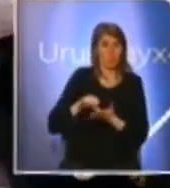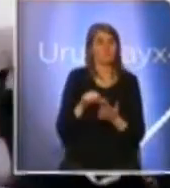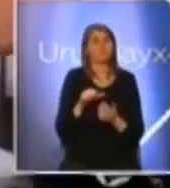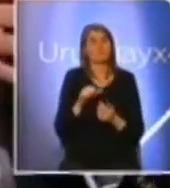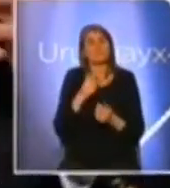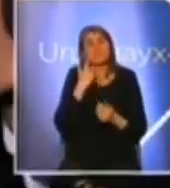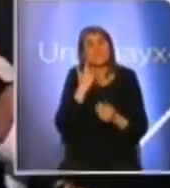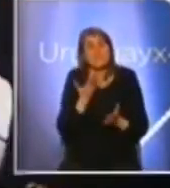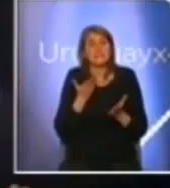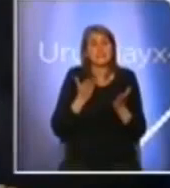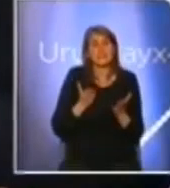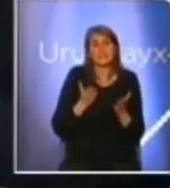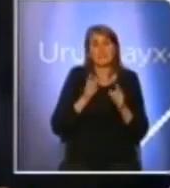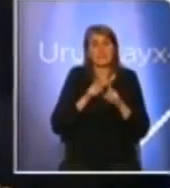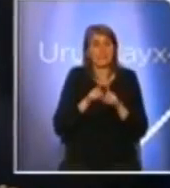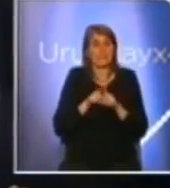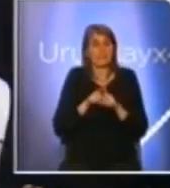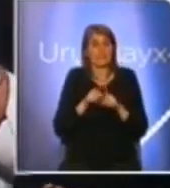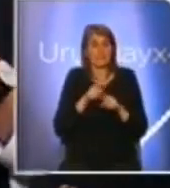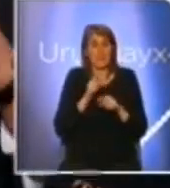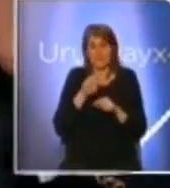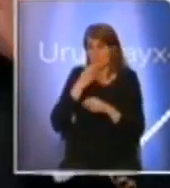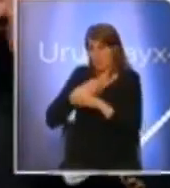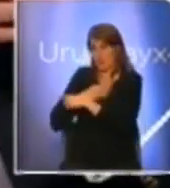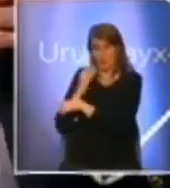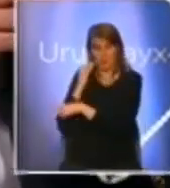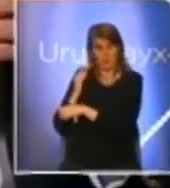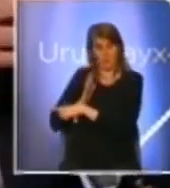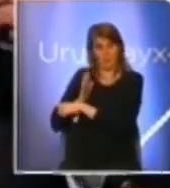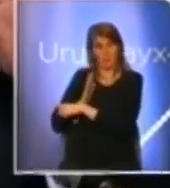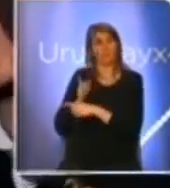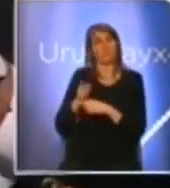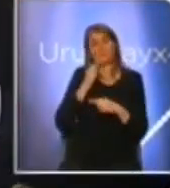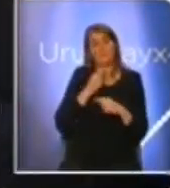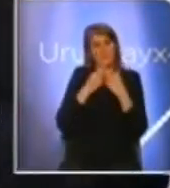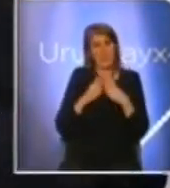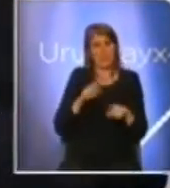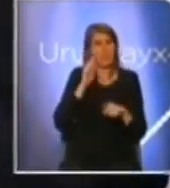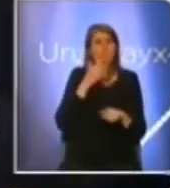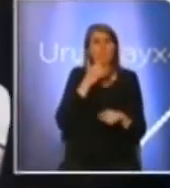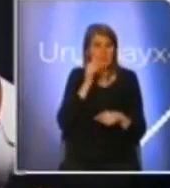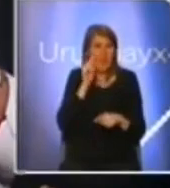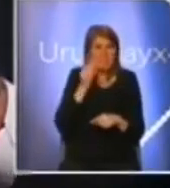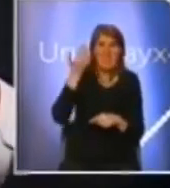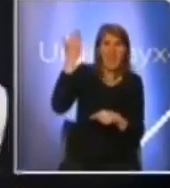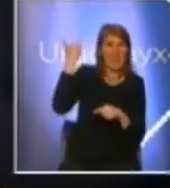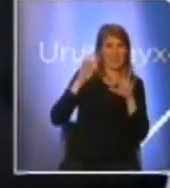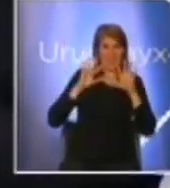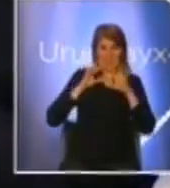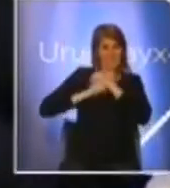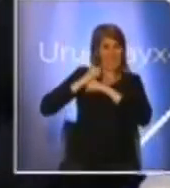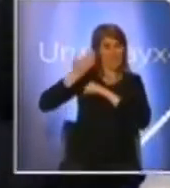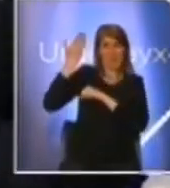panorama, del mismo modo que señalaba Ana, es muy diferente de lo que era. Si uno mira 10 años para atrás, hoy estamos